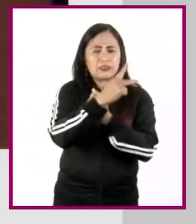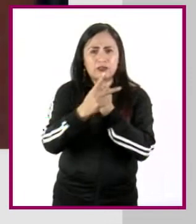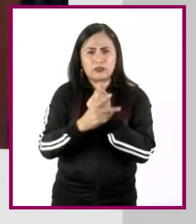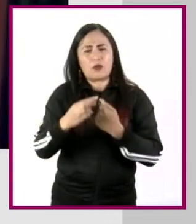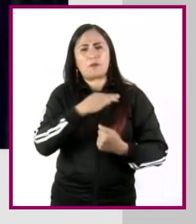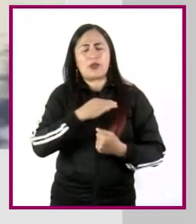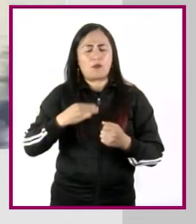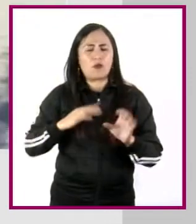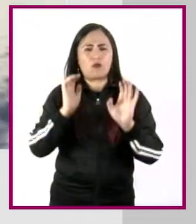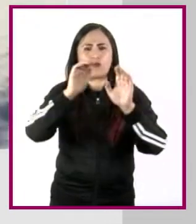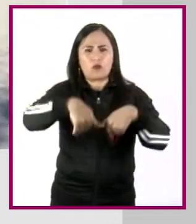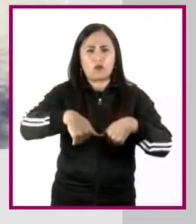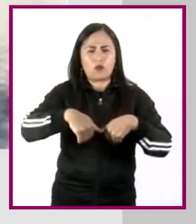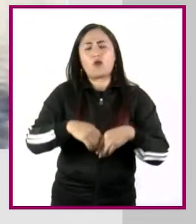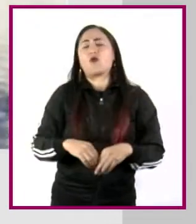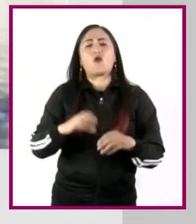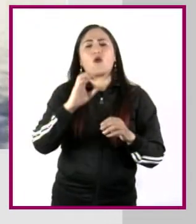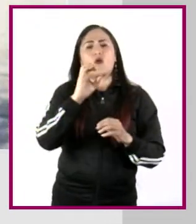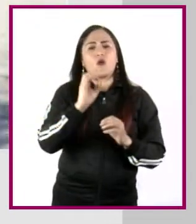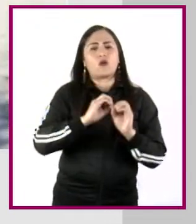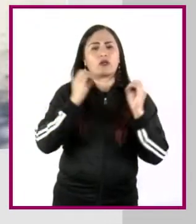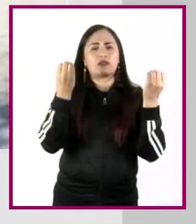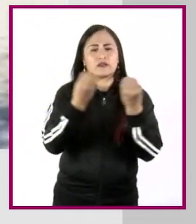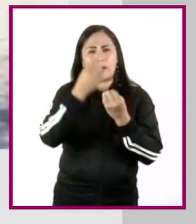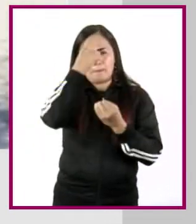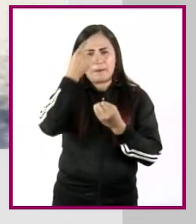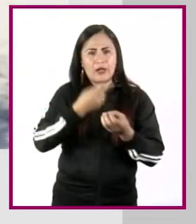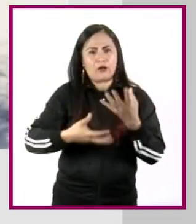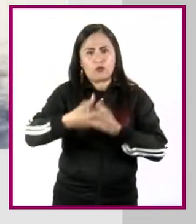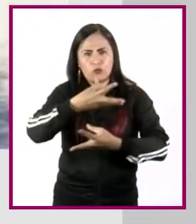de la Organización para la Cooperación y el Desarrollo Económico.